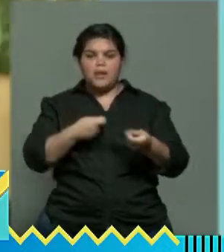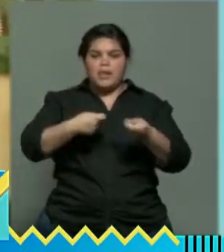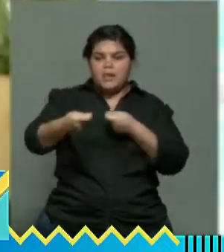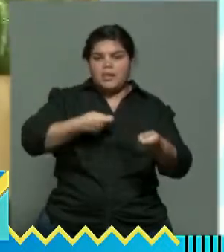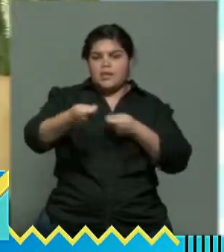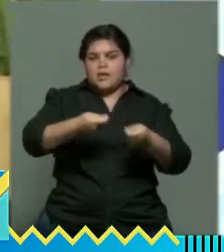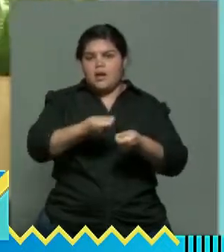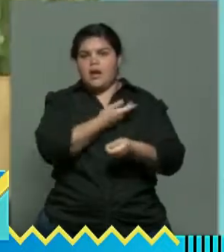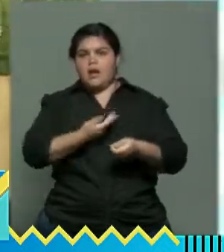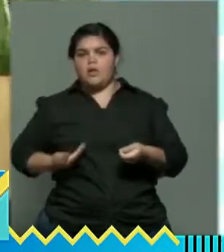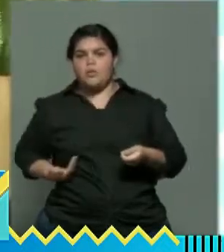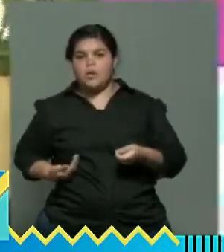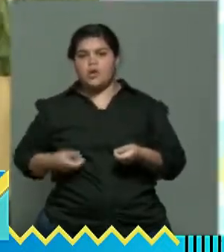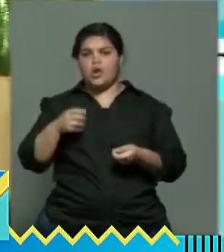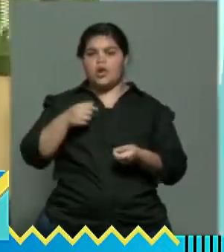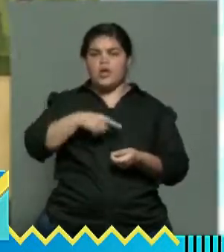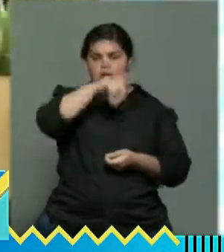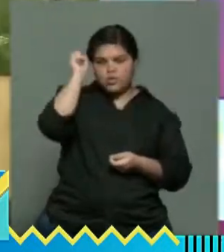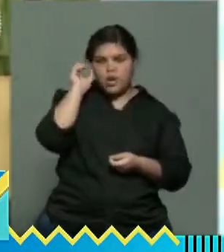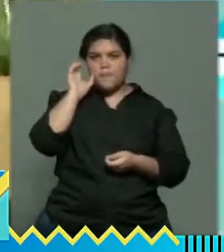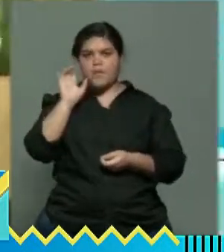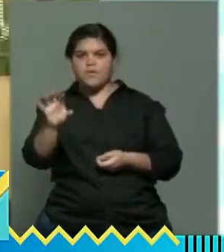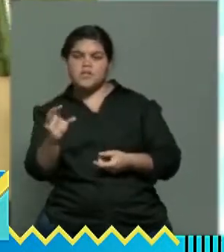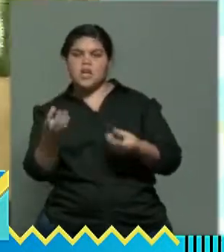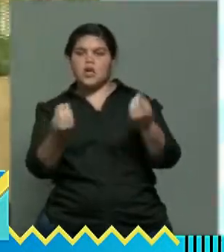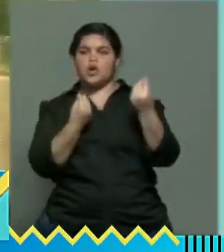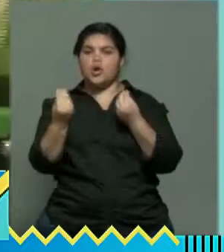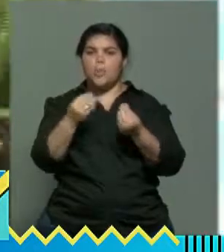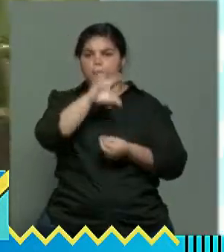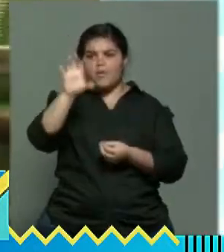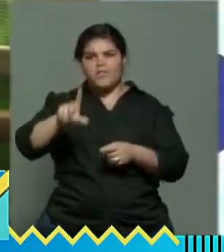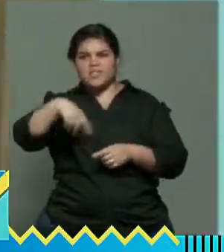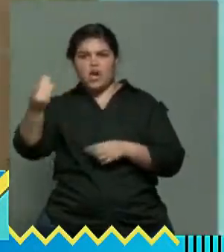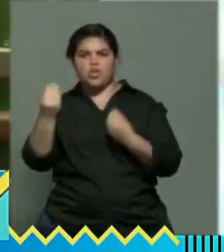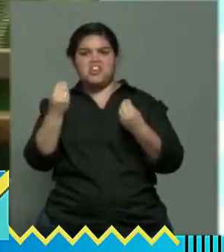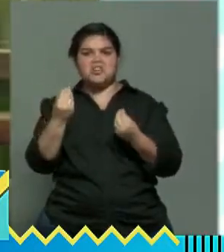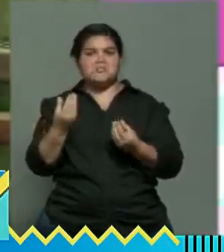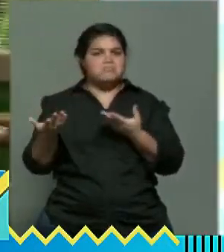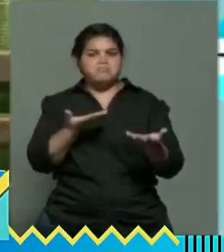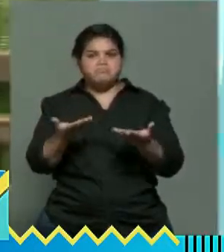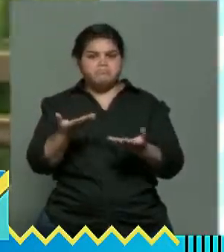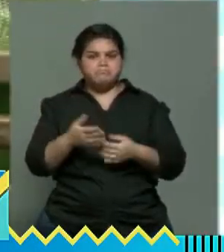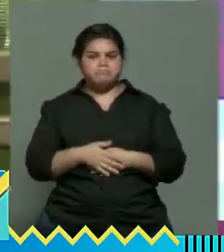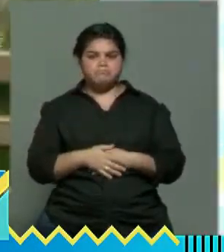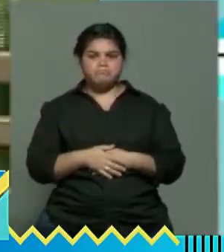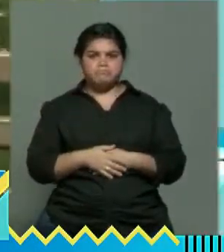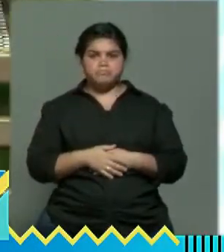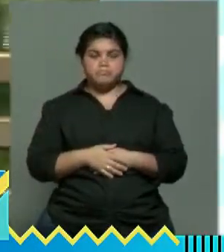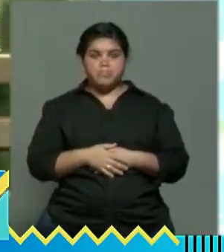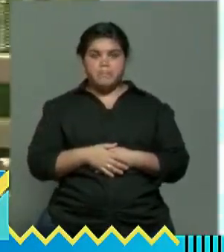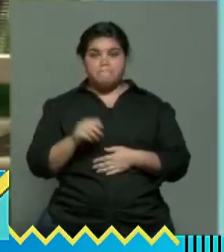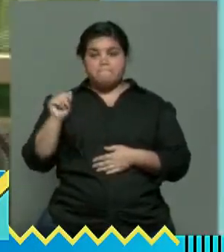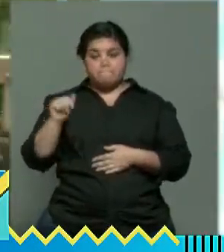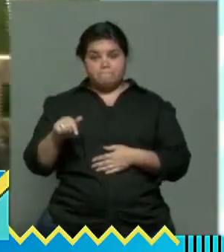entre el Ejecutivo Nacional y el provincial, no solo con Mendoza, sino con el resto de las provincias? Acá mi impresión es que